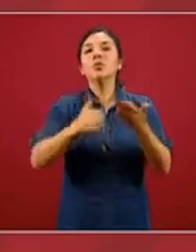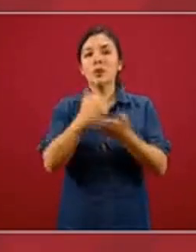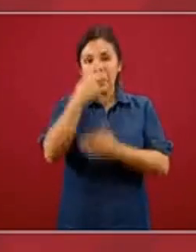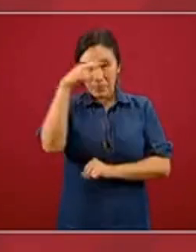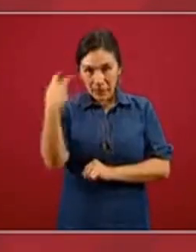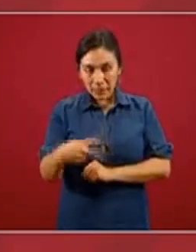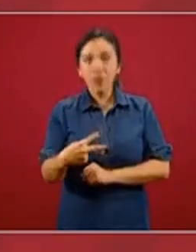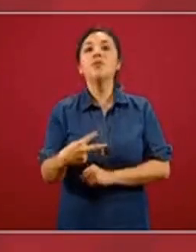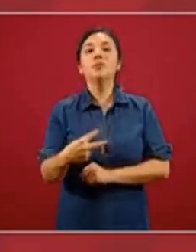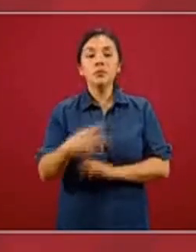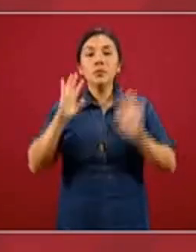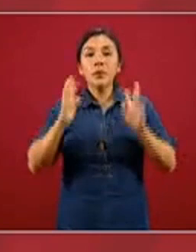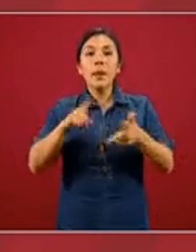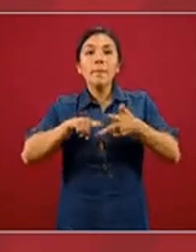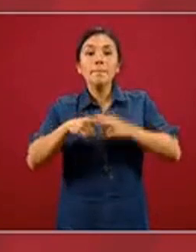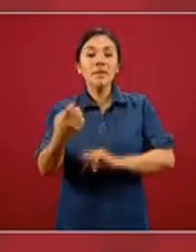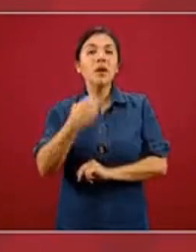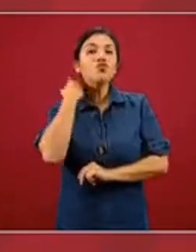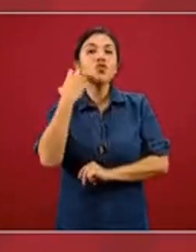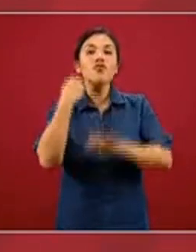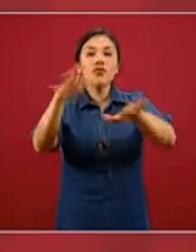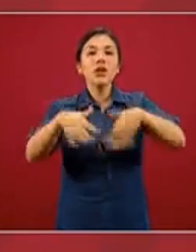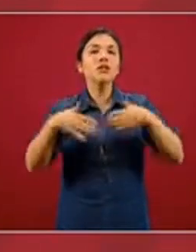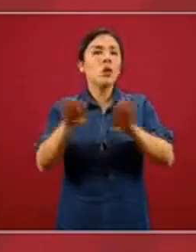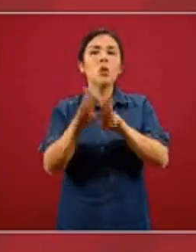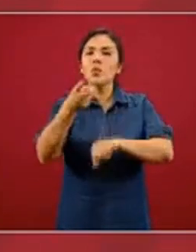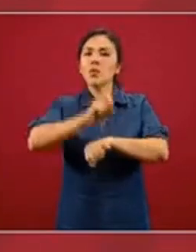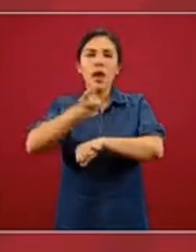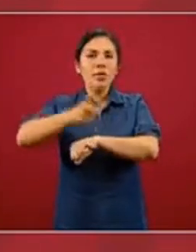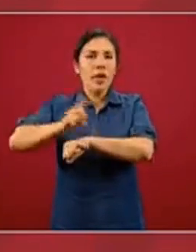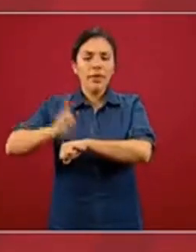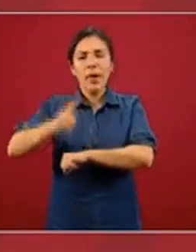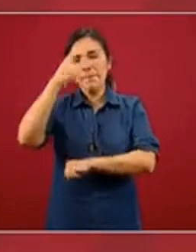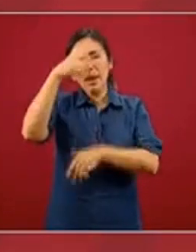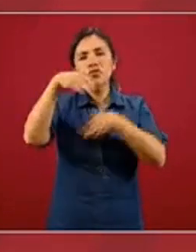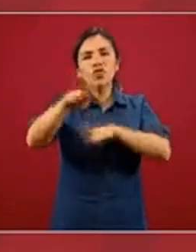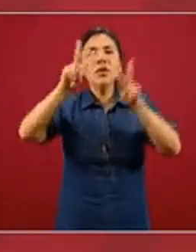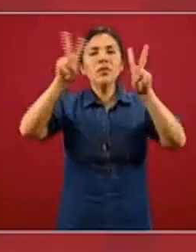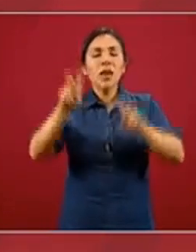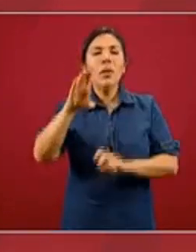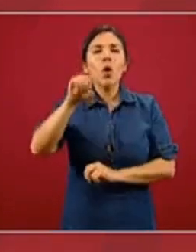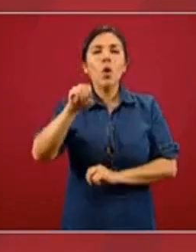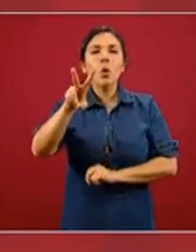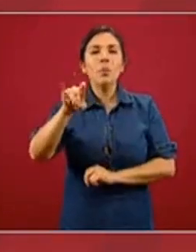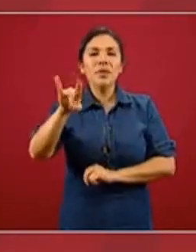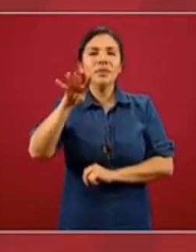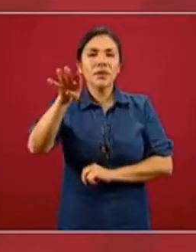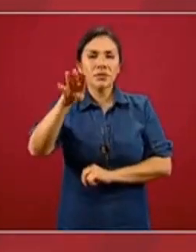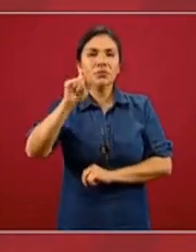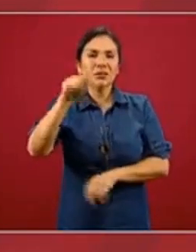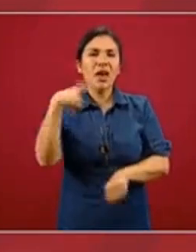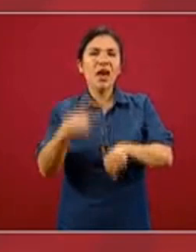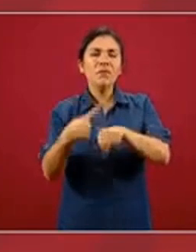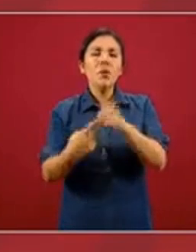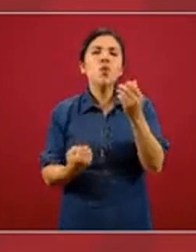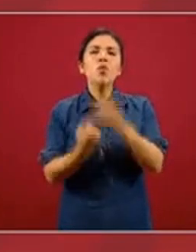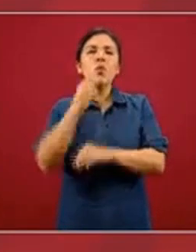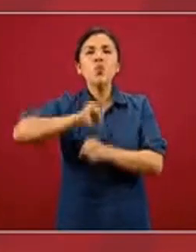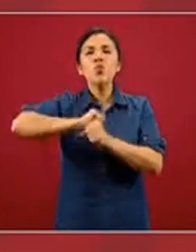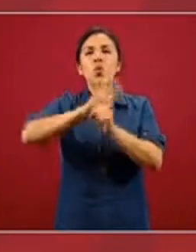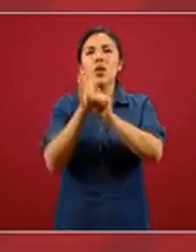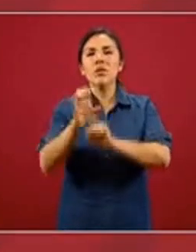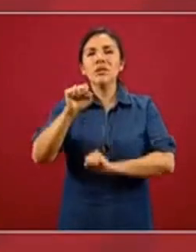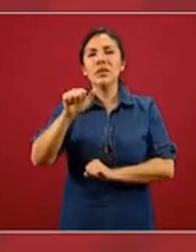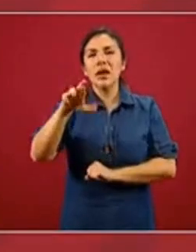Ciudad de México, y vamos a iniciar la conferencia de prensa diaria sobre COVID-19, la pandemia causada por el nuevo